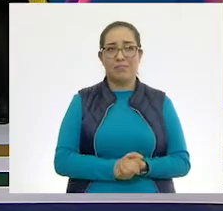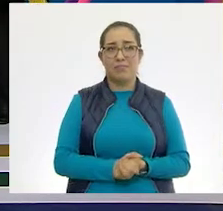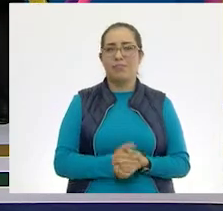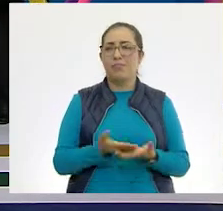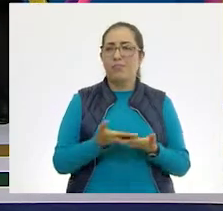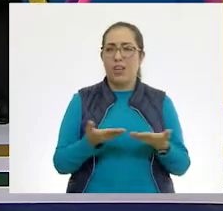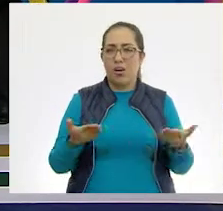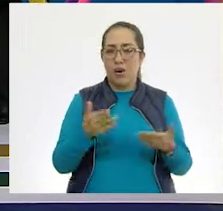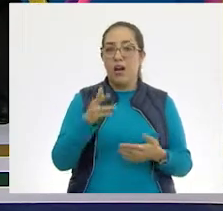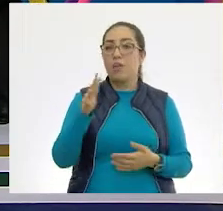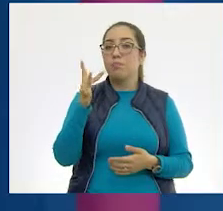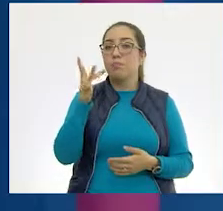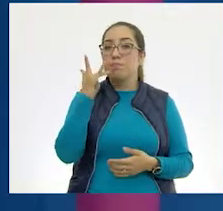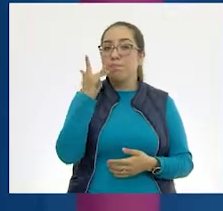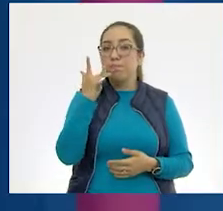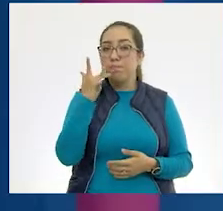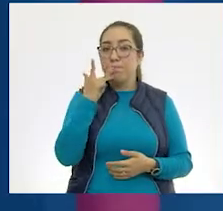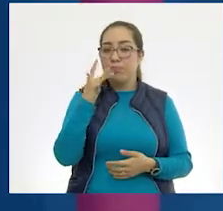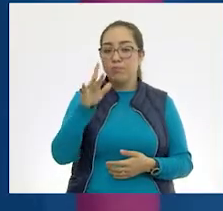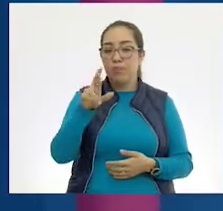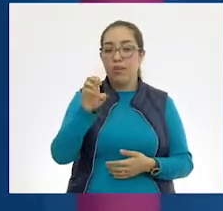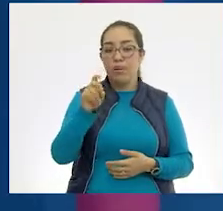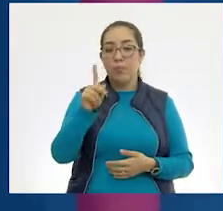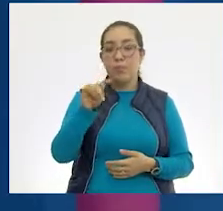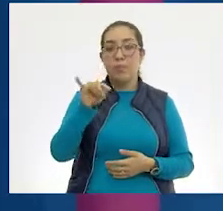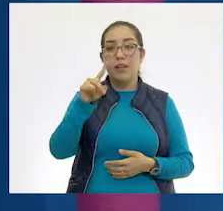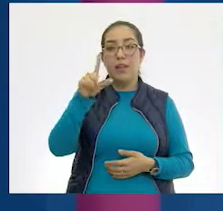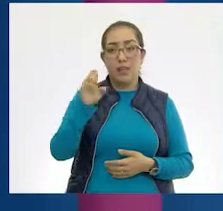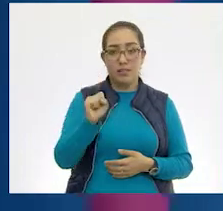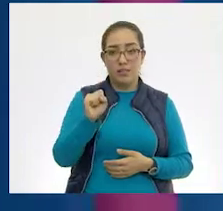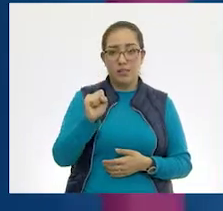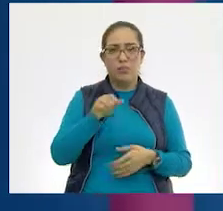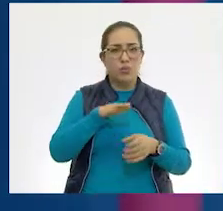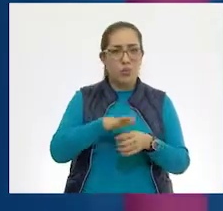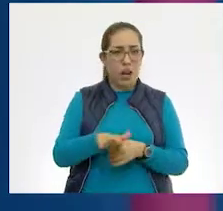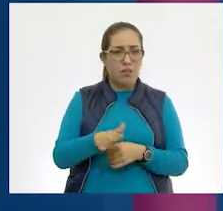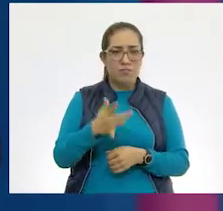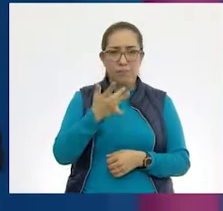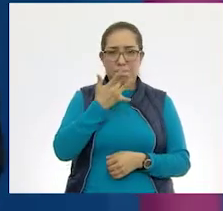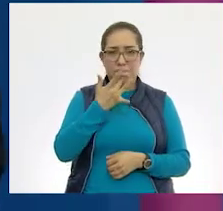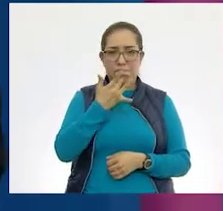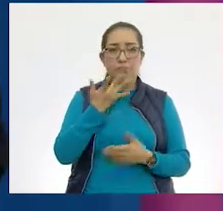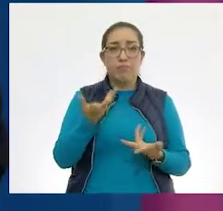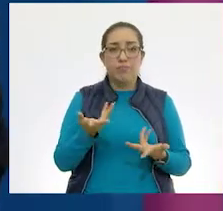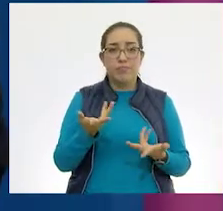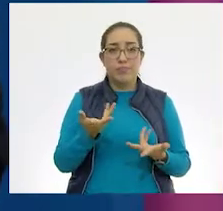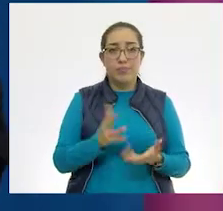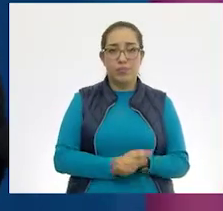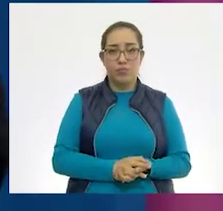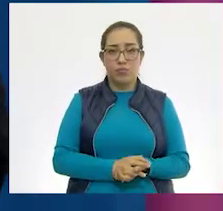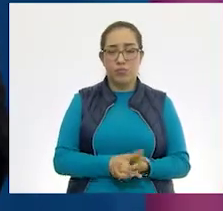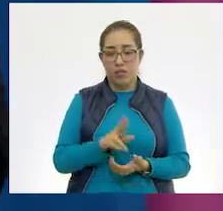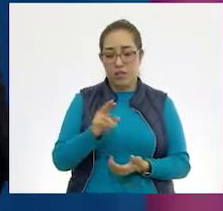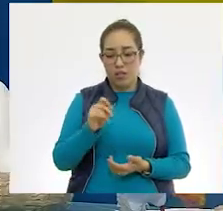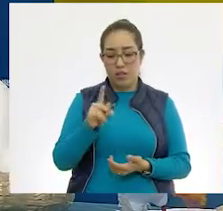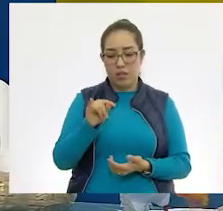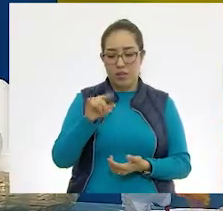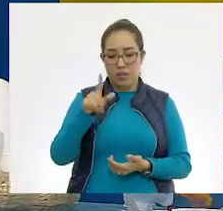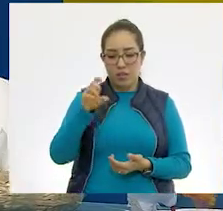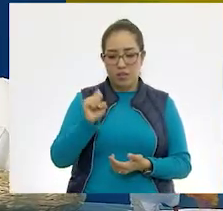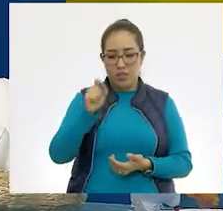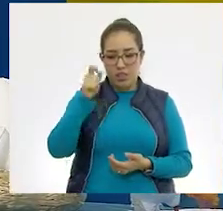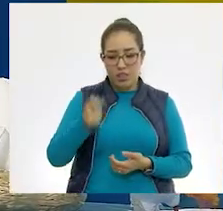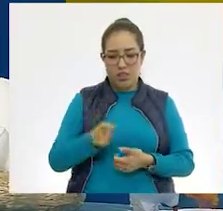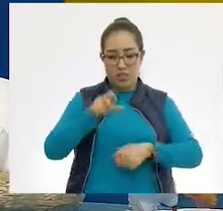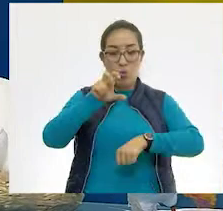los reptiles. ¿Son ovíparos o vivíparos y por qué, Alfonso? Los reptiles nacen de un